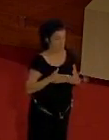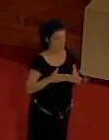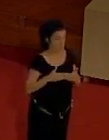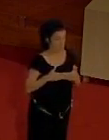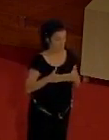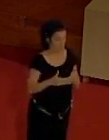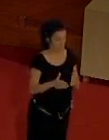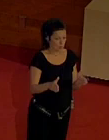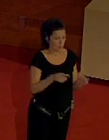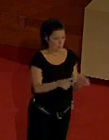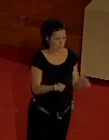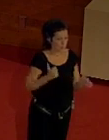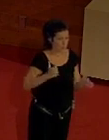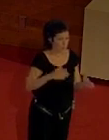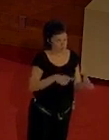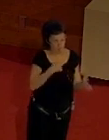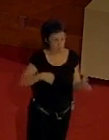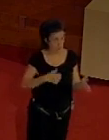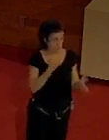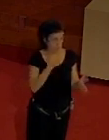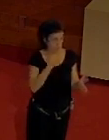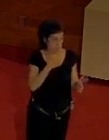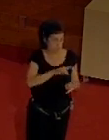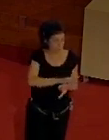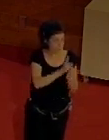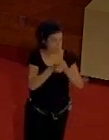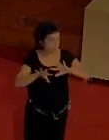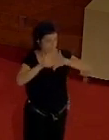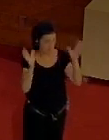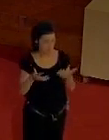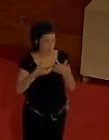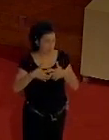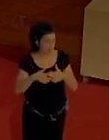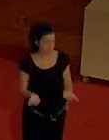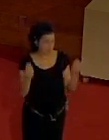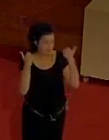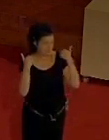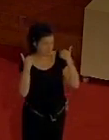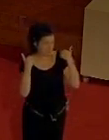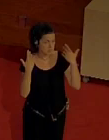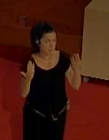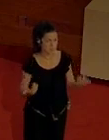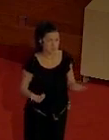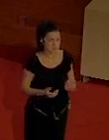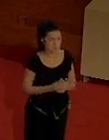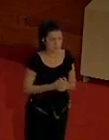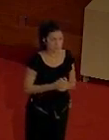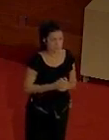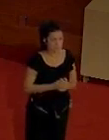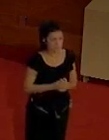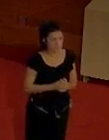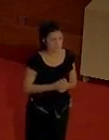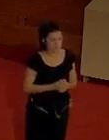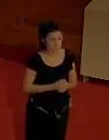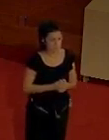convertirse en el caso de China de forma Clara en la fábrica del mundo de tal manera recordemos Aunque en